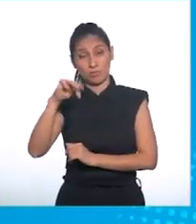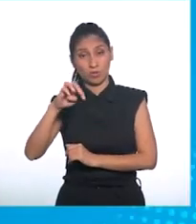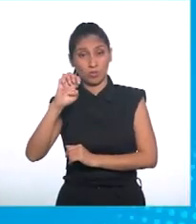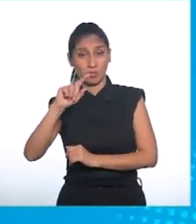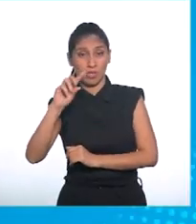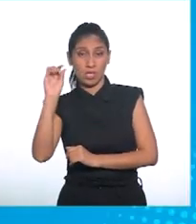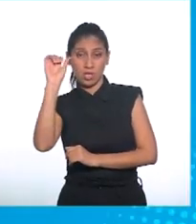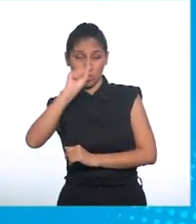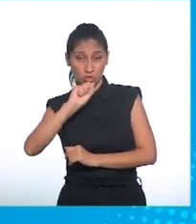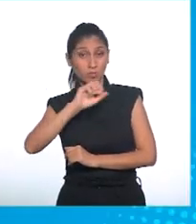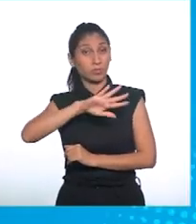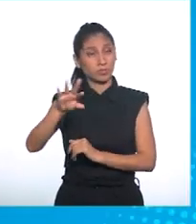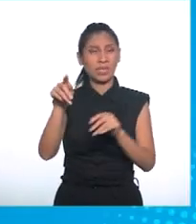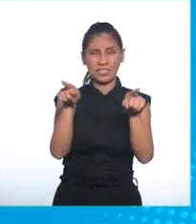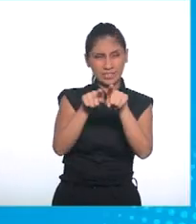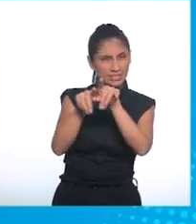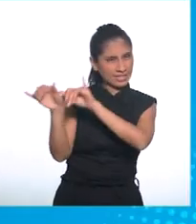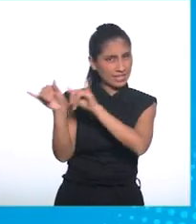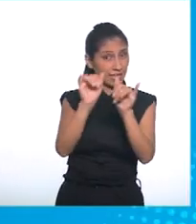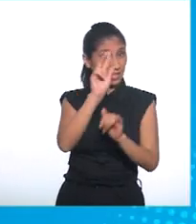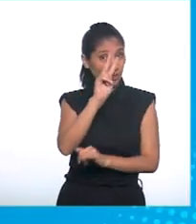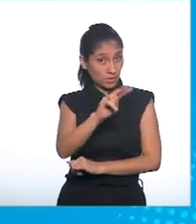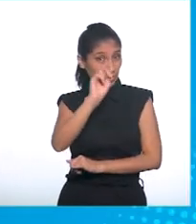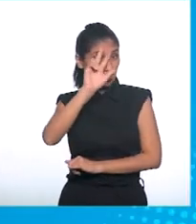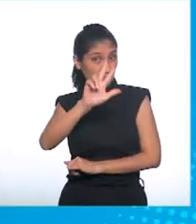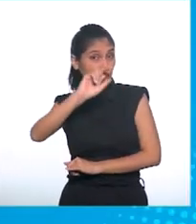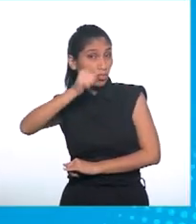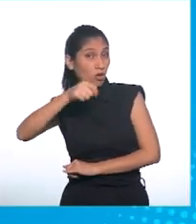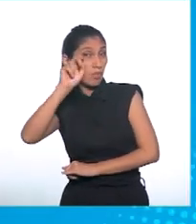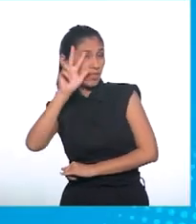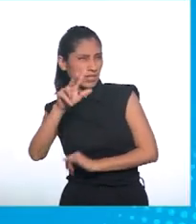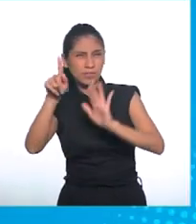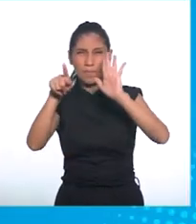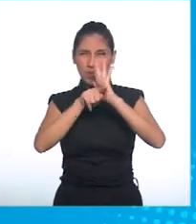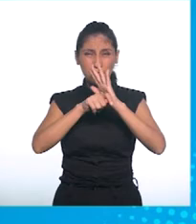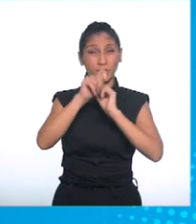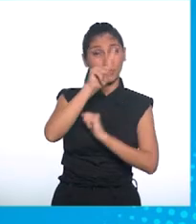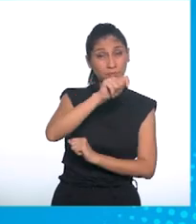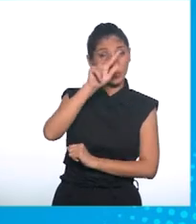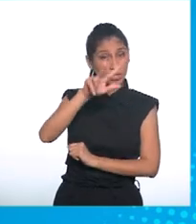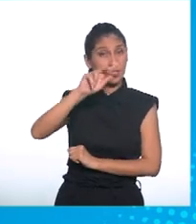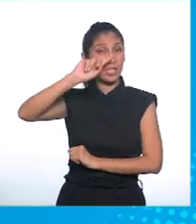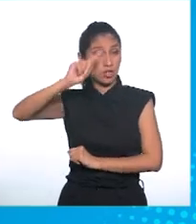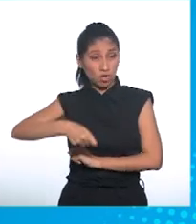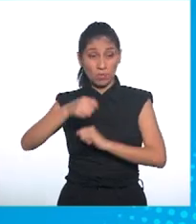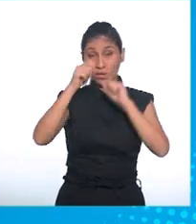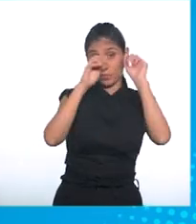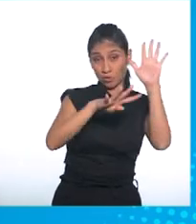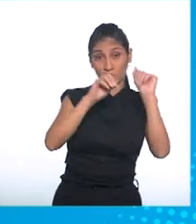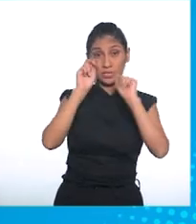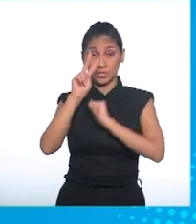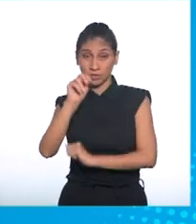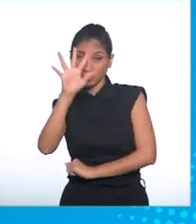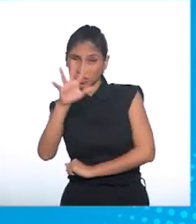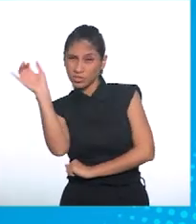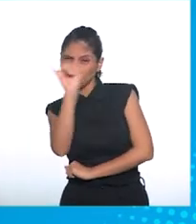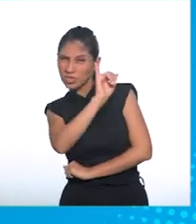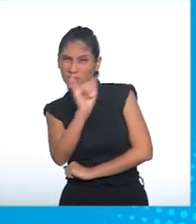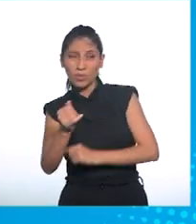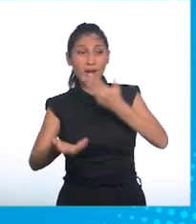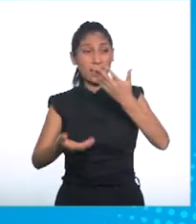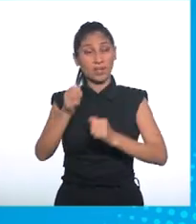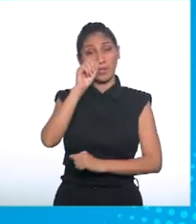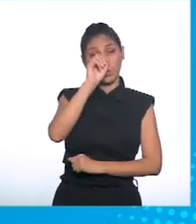Así tenemos 23,3 menos 13,925 es igual a